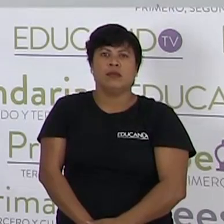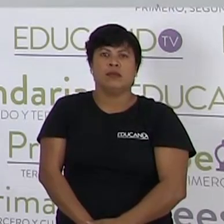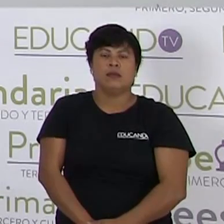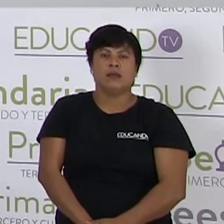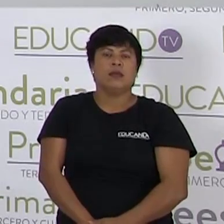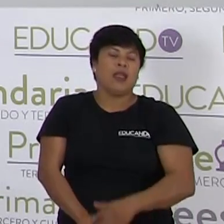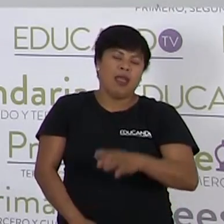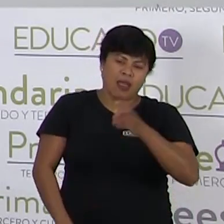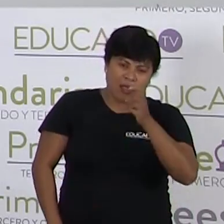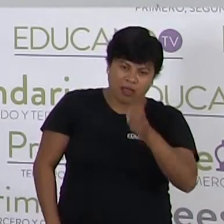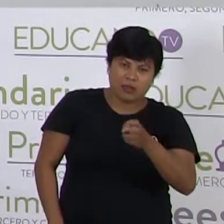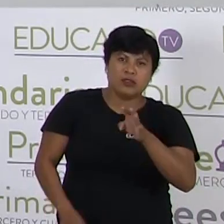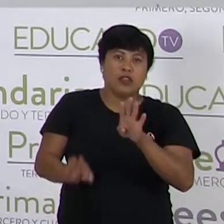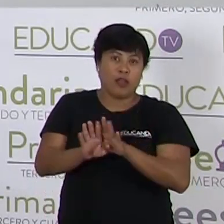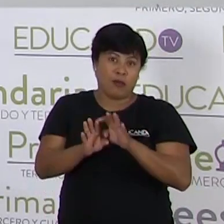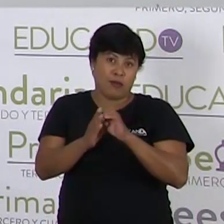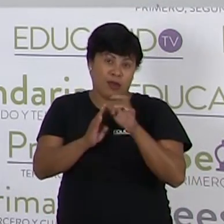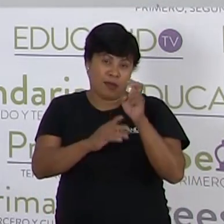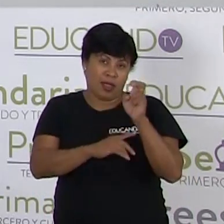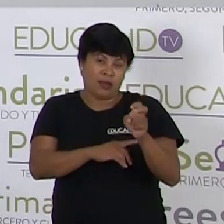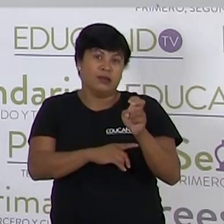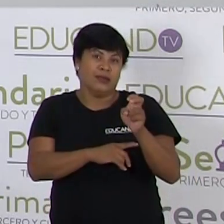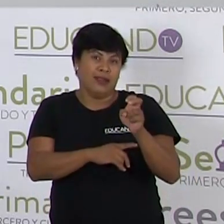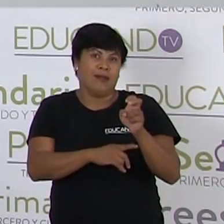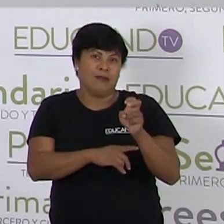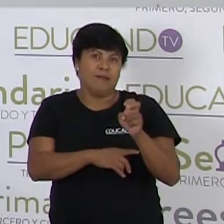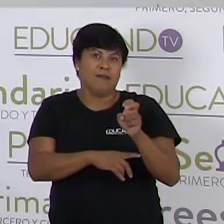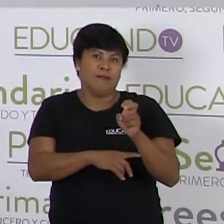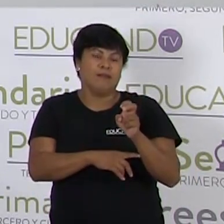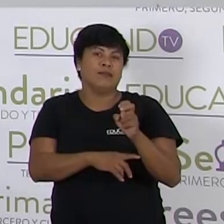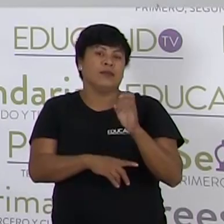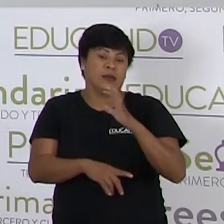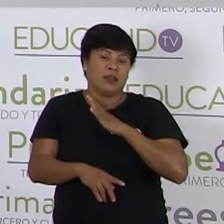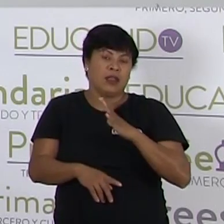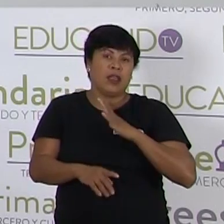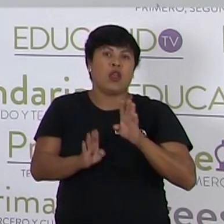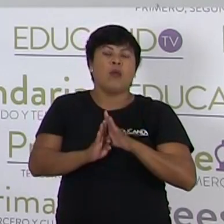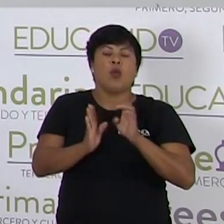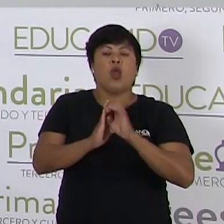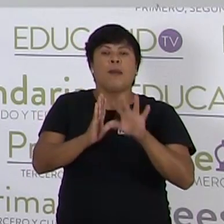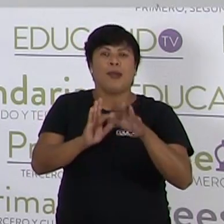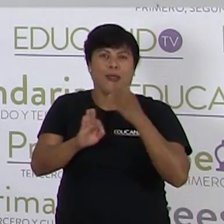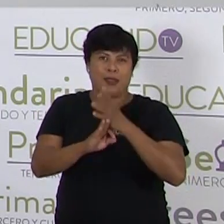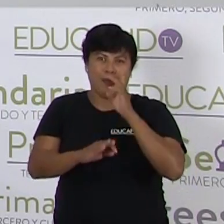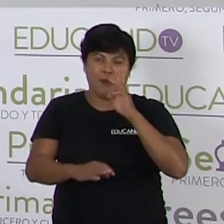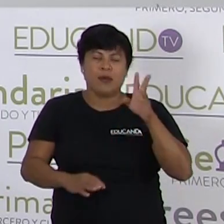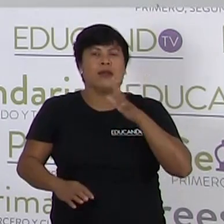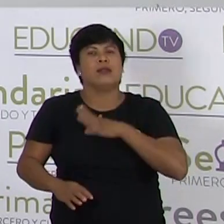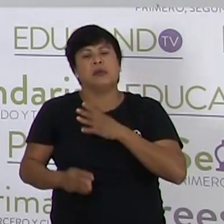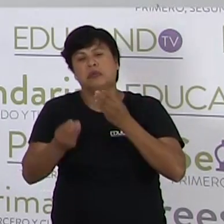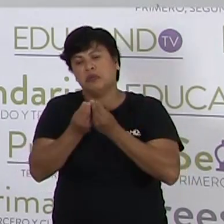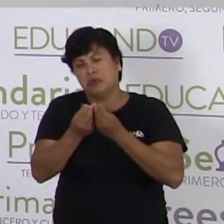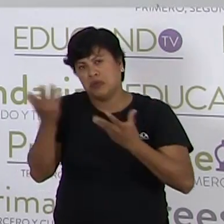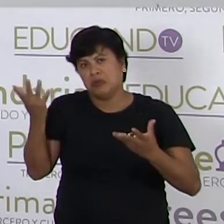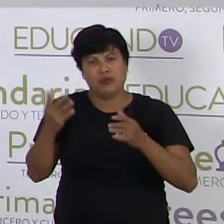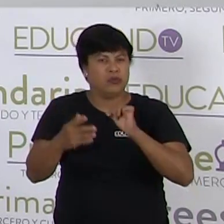Y así como este ejemplo, estos ejemplos que les estoy manejando, hay muchos